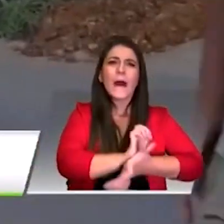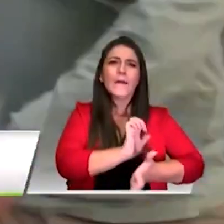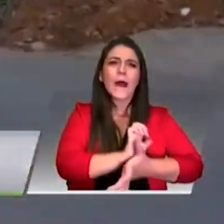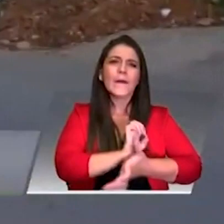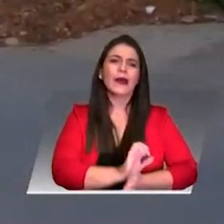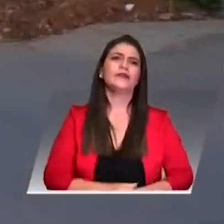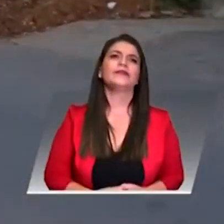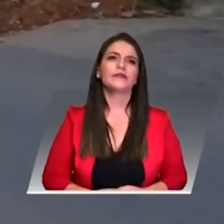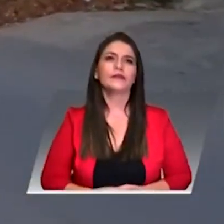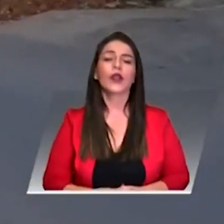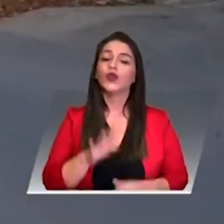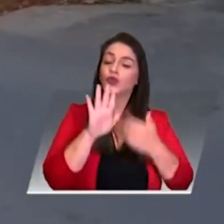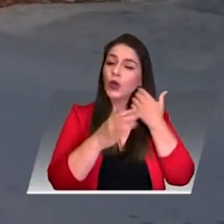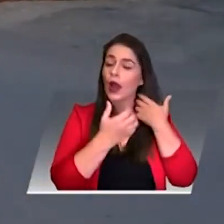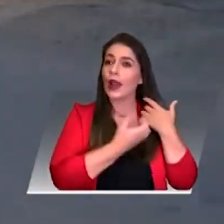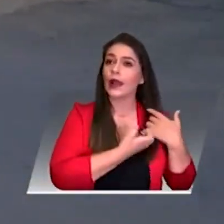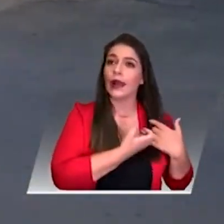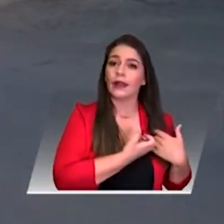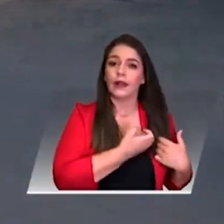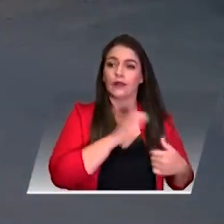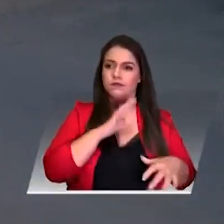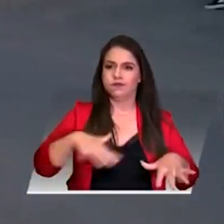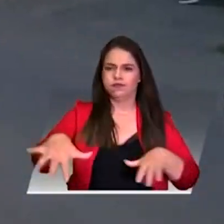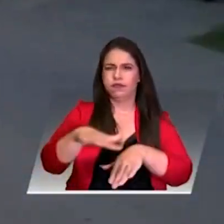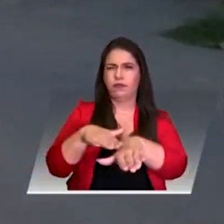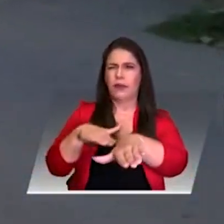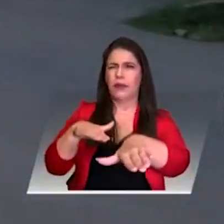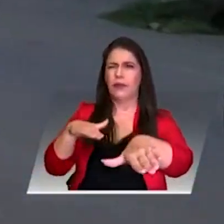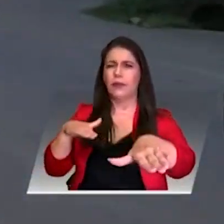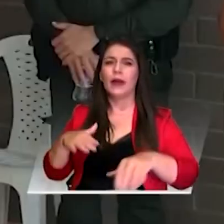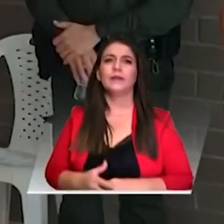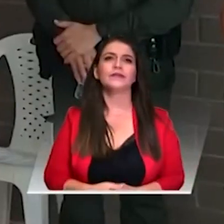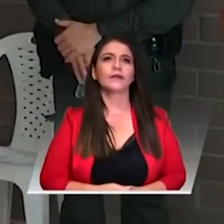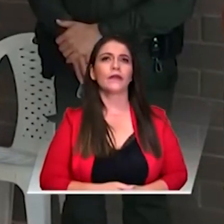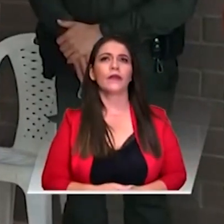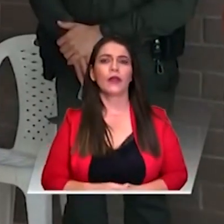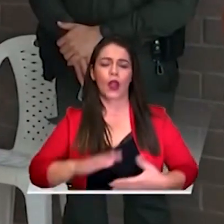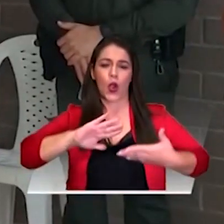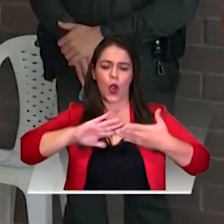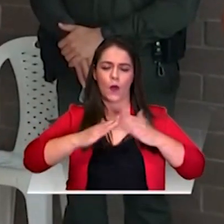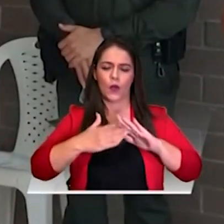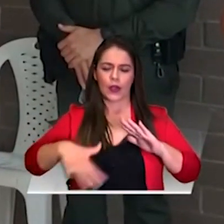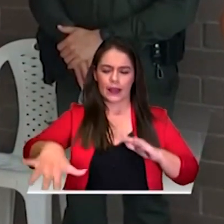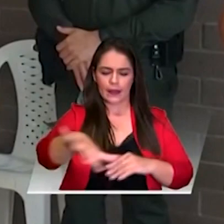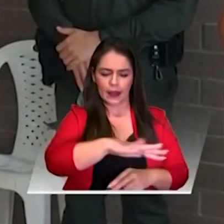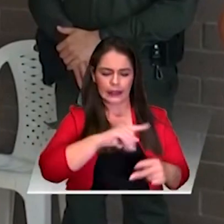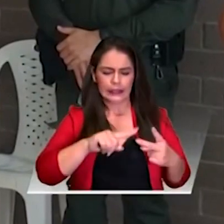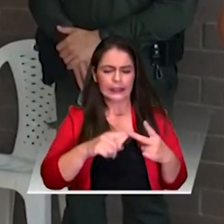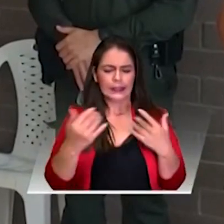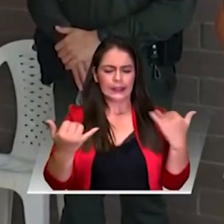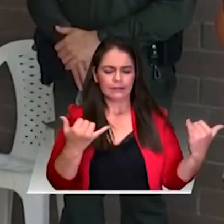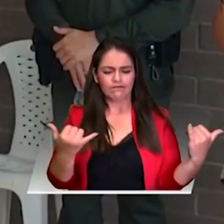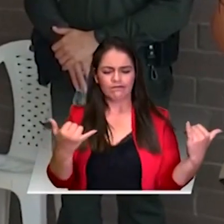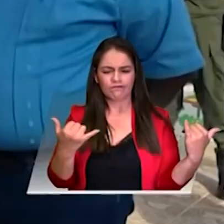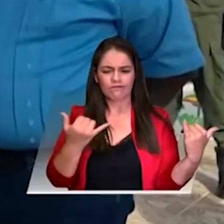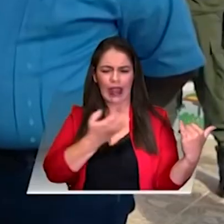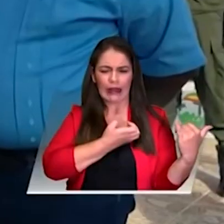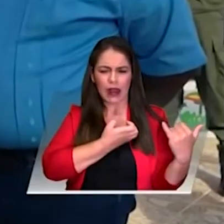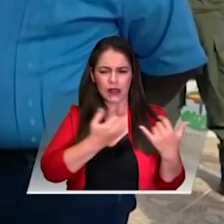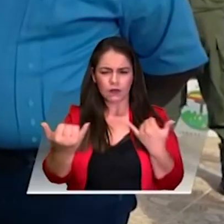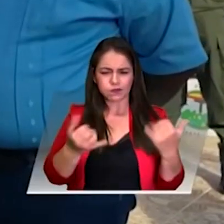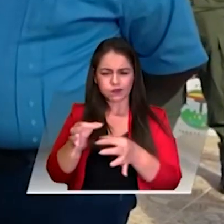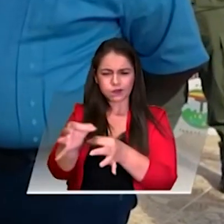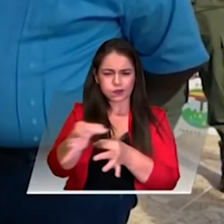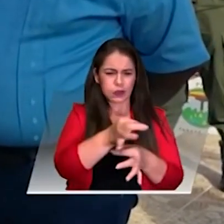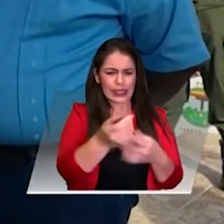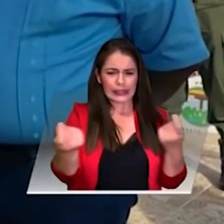las cenizas del alcalde Miguel Ángel Gómez. Luego del recibimiento, la comunidad, los mandatarios del Bajo Cauca y el gobernador